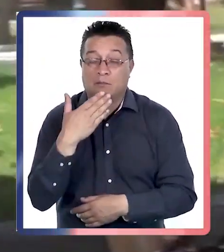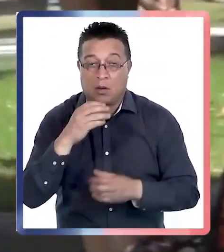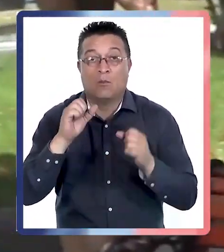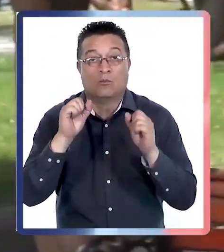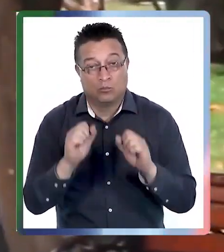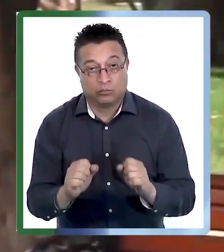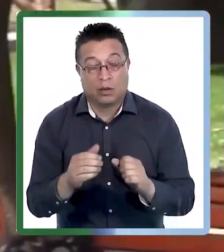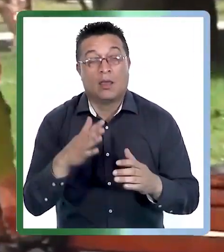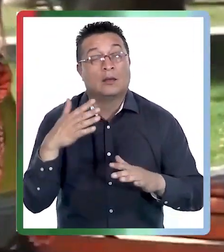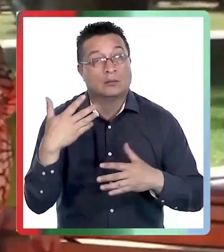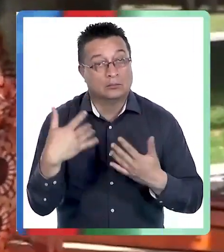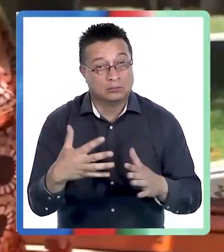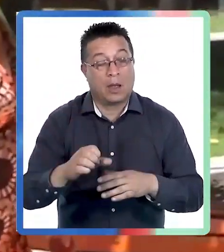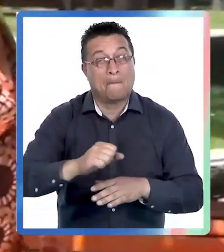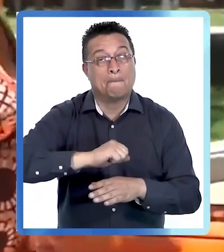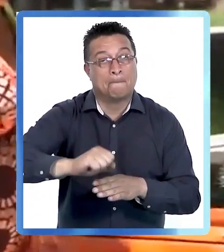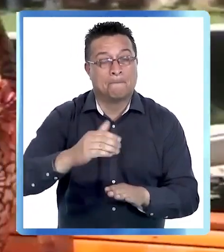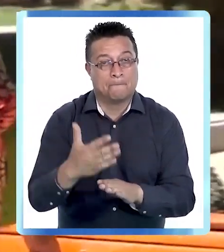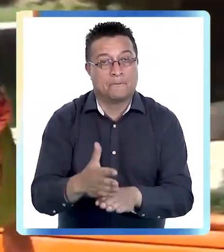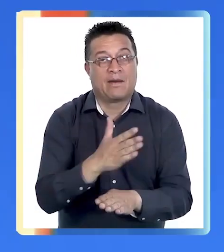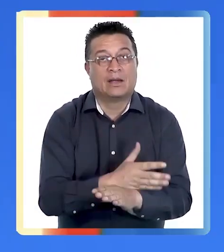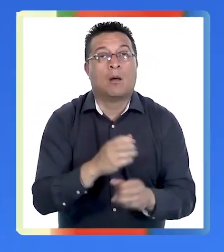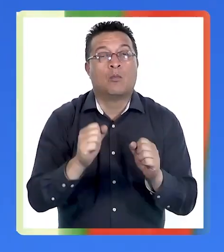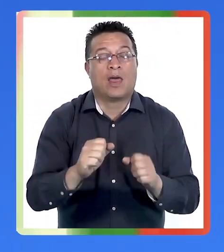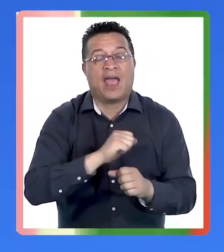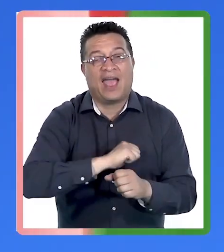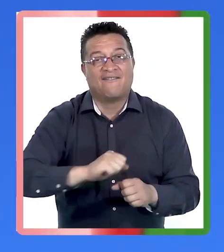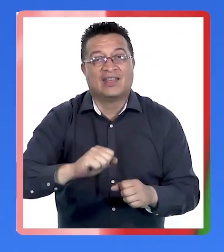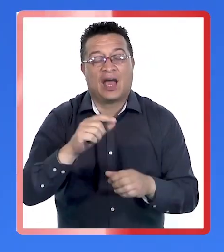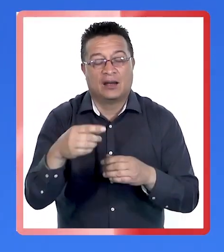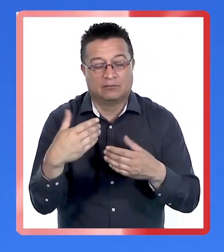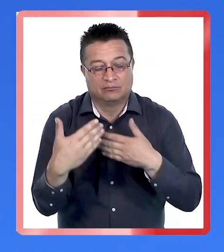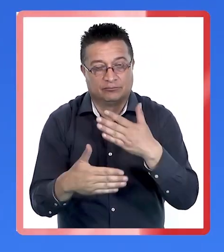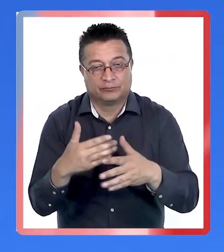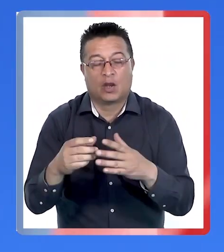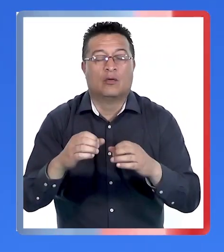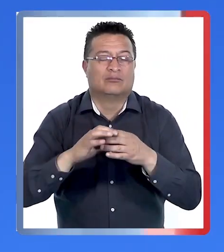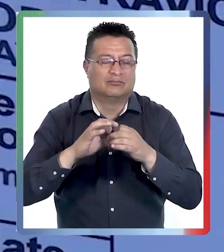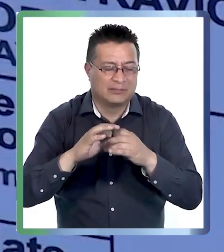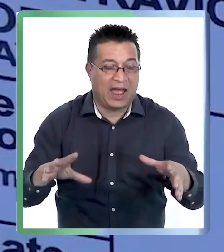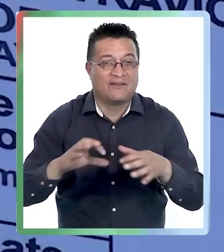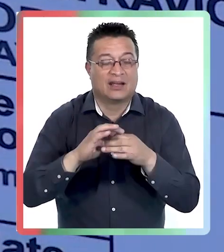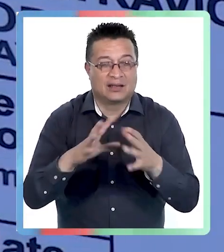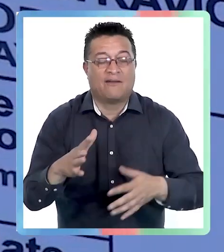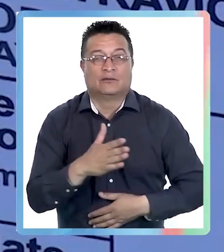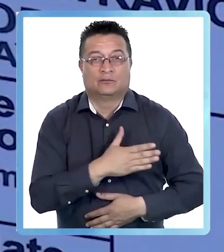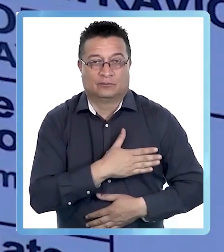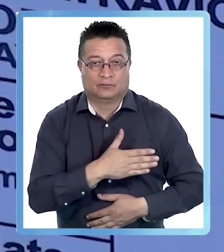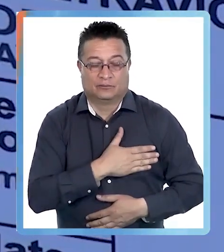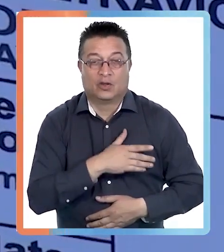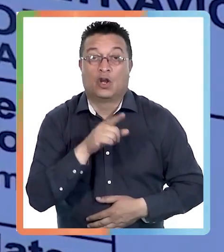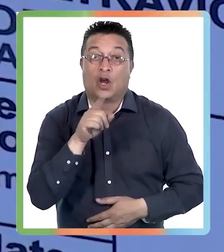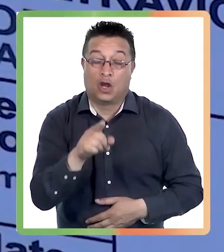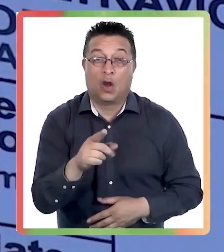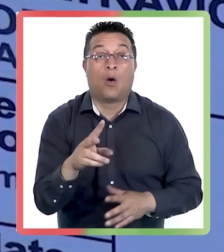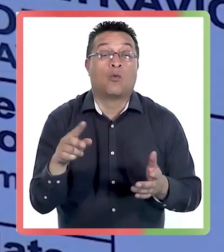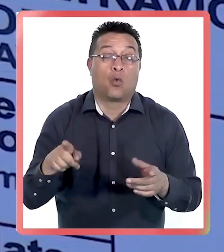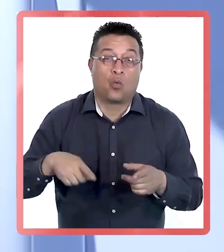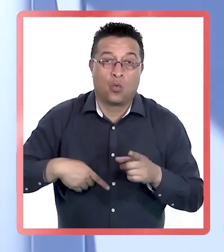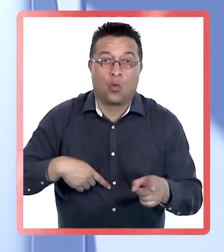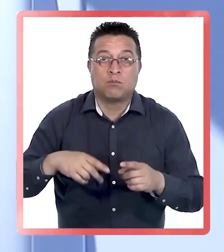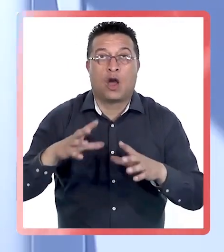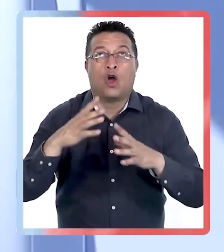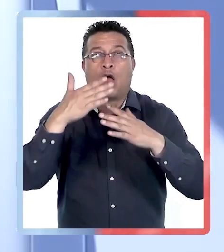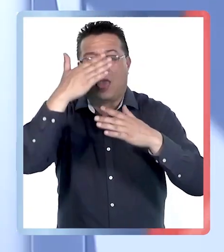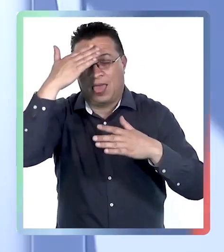necesario fundamentalmente prevenir para evitar que se produzcan estos colapsos cardiovasculares producto de